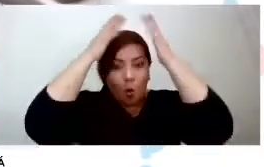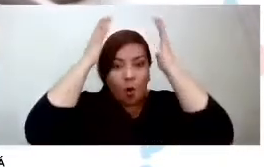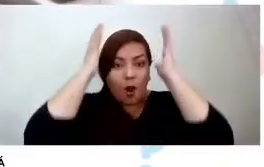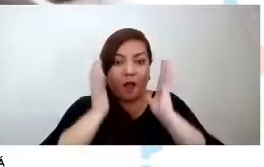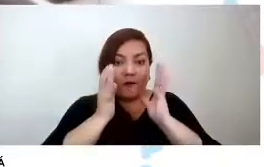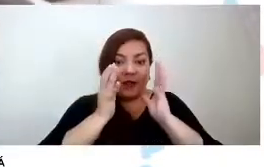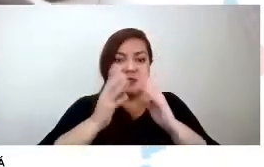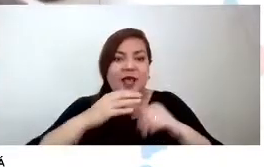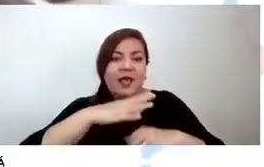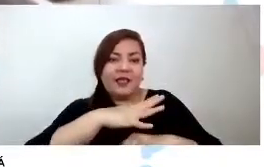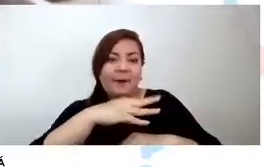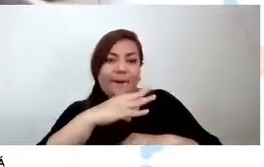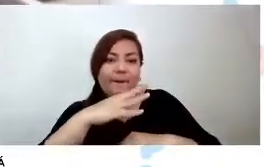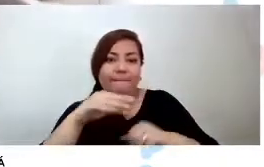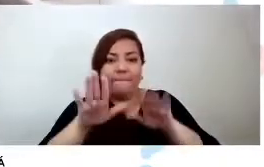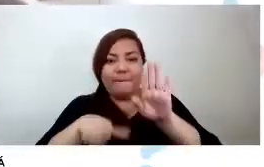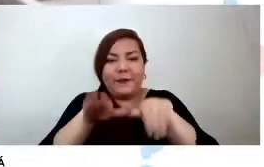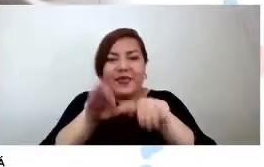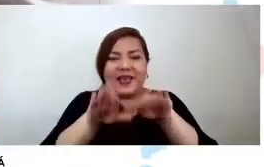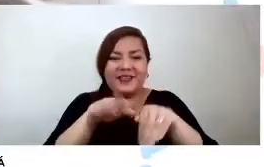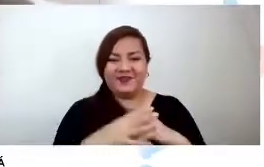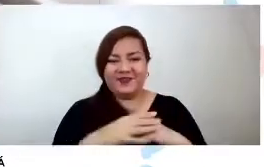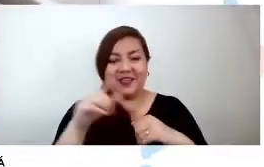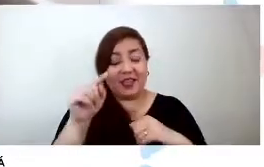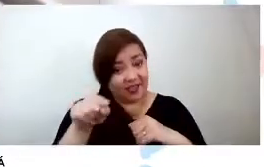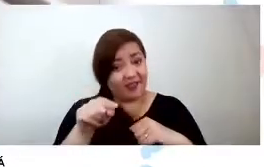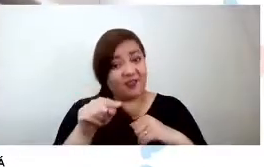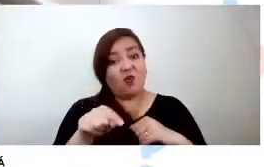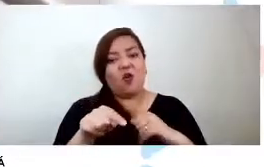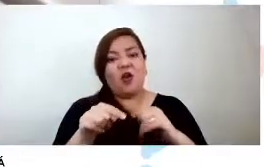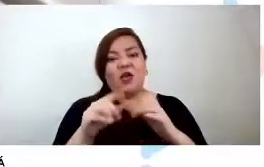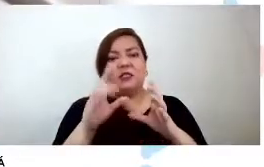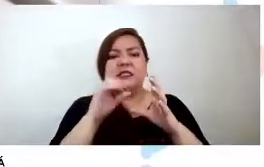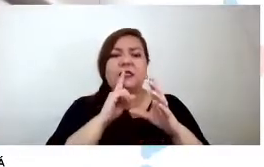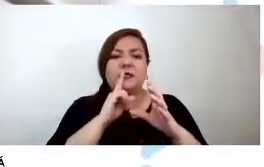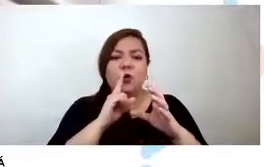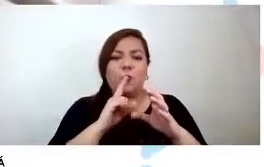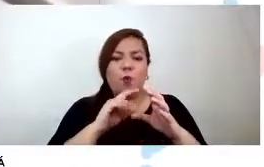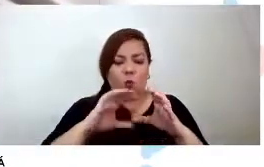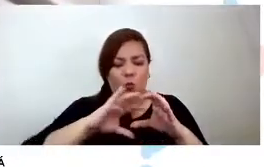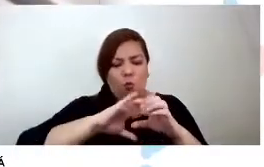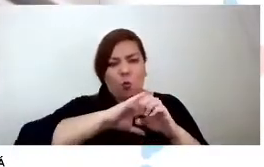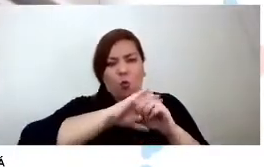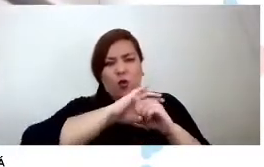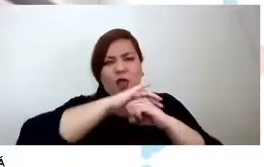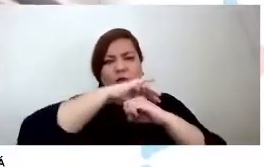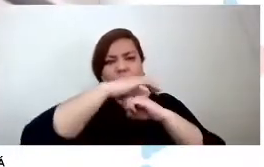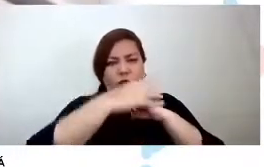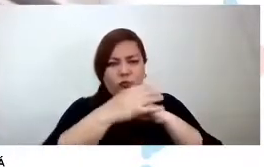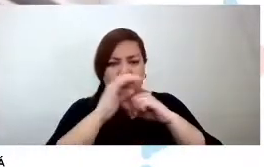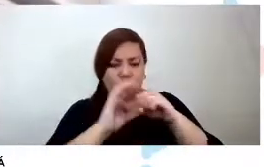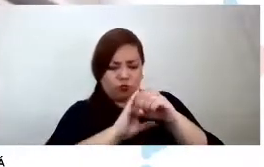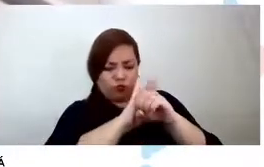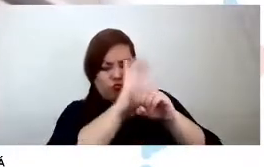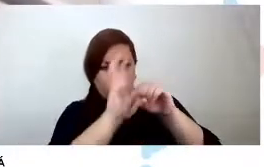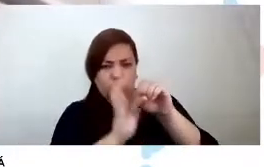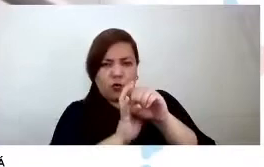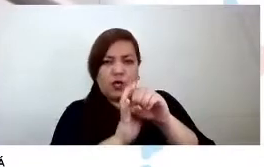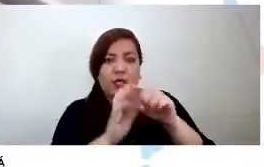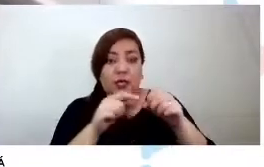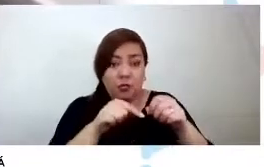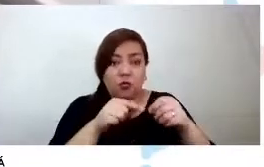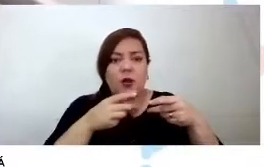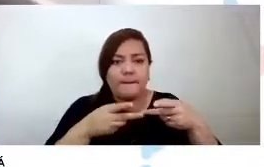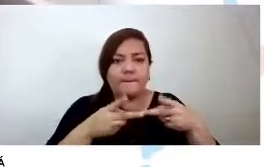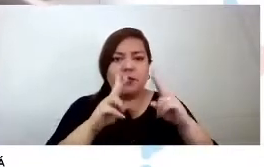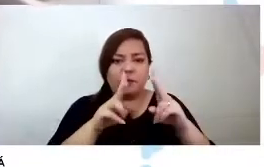este periodo, en el Jurásico, estos van a tener una concha enroscada que les permite desplazarse en